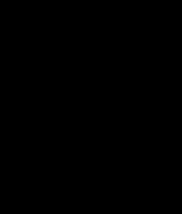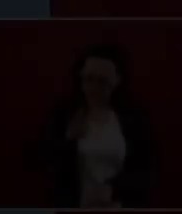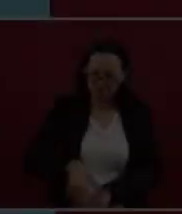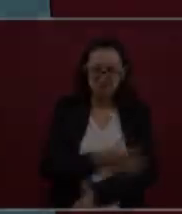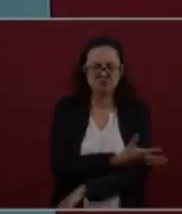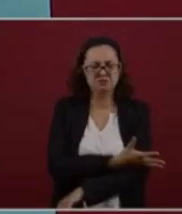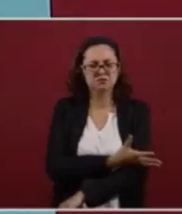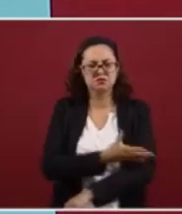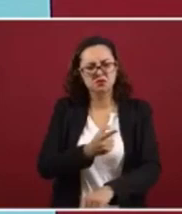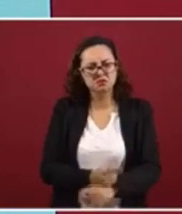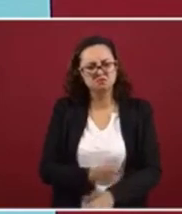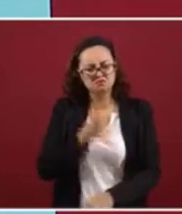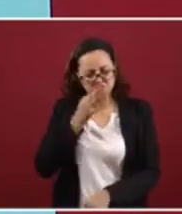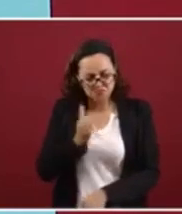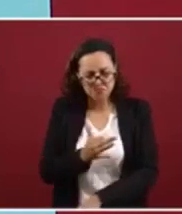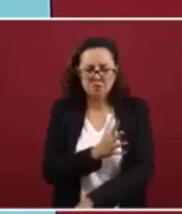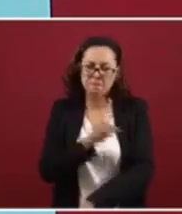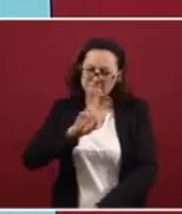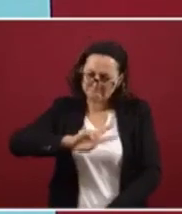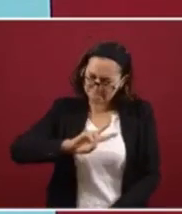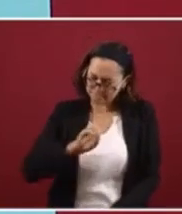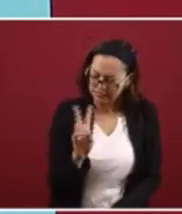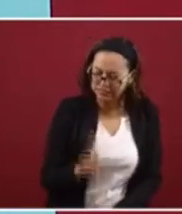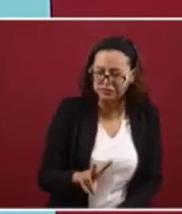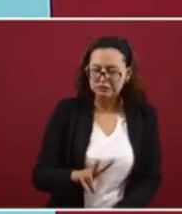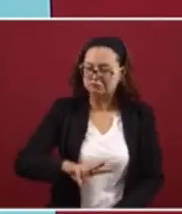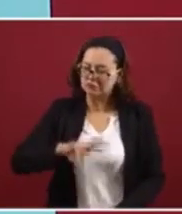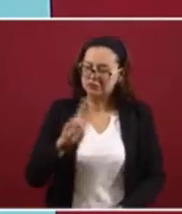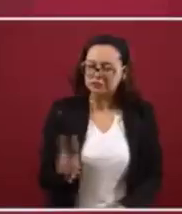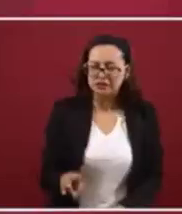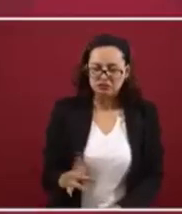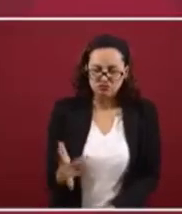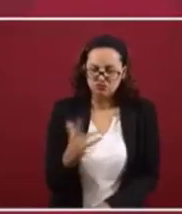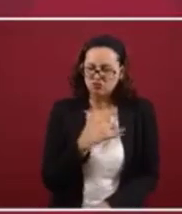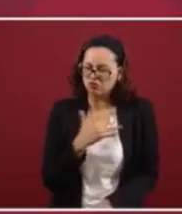creo de todo corazón